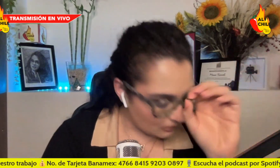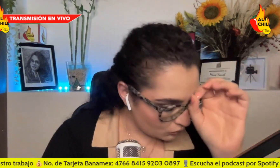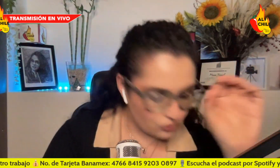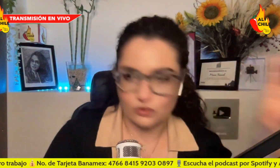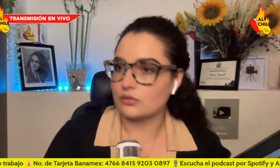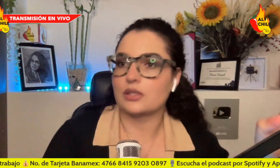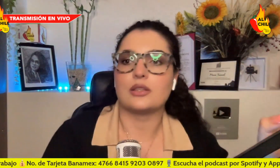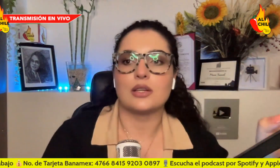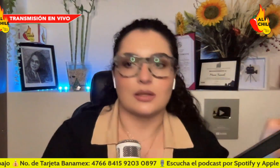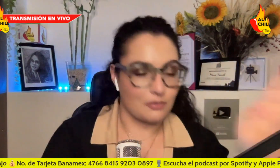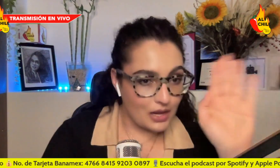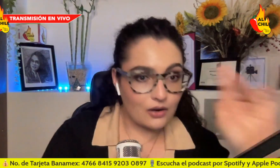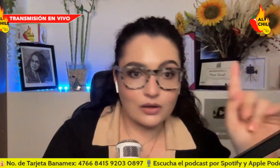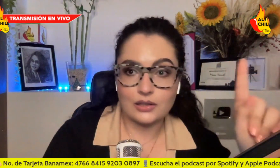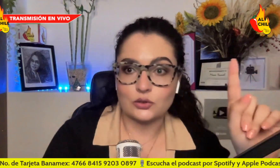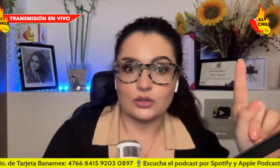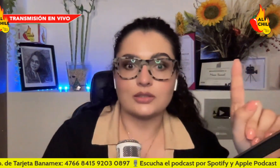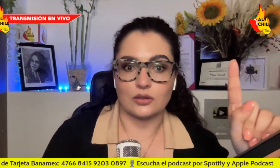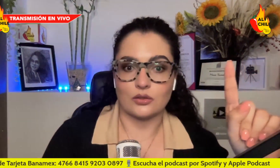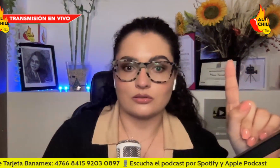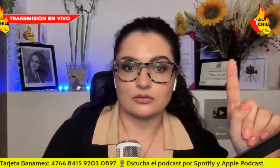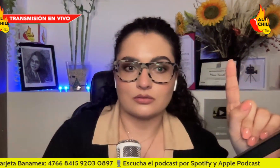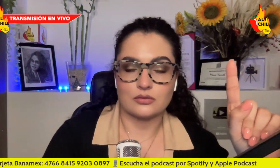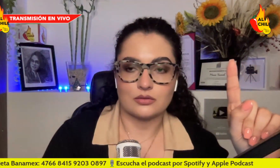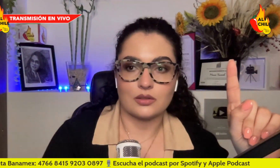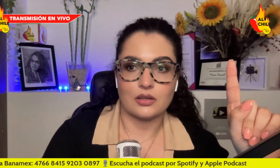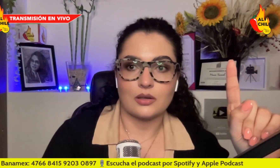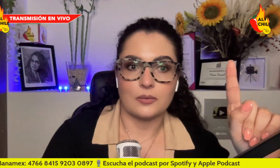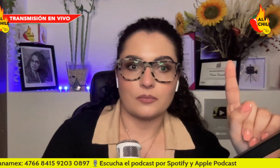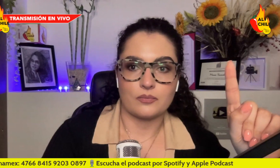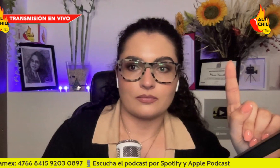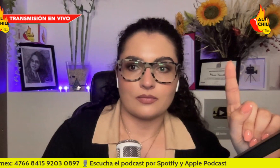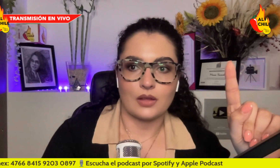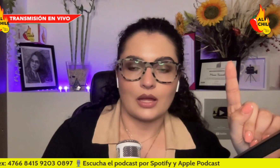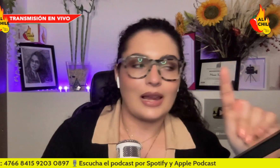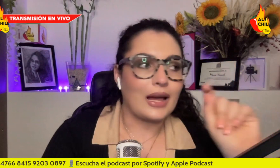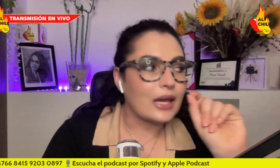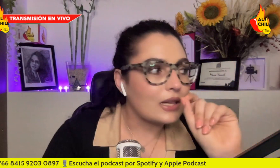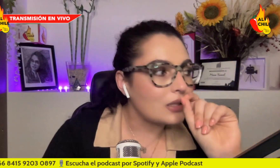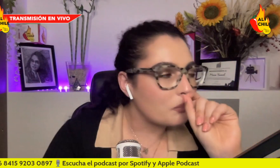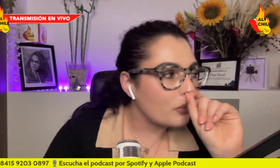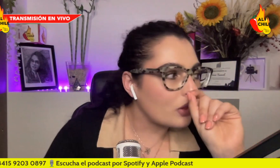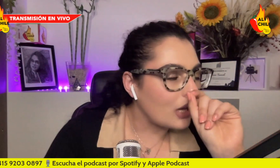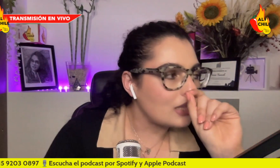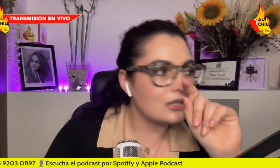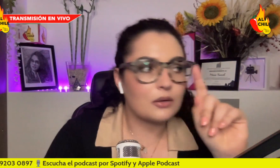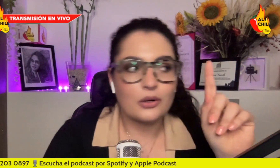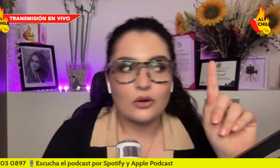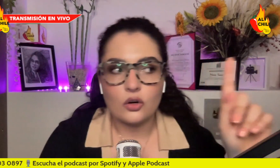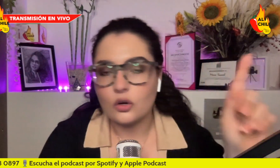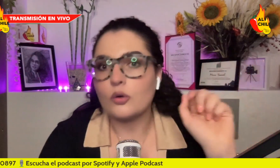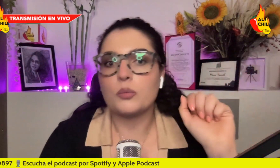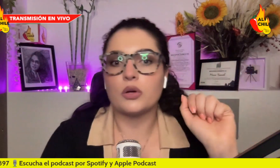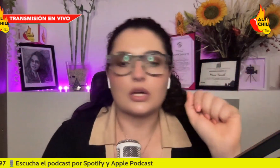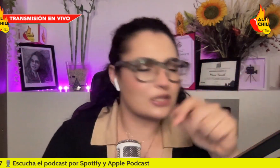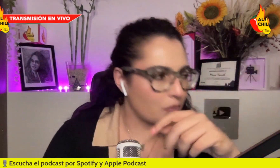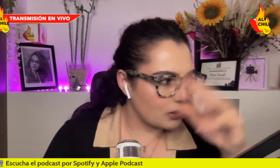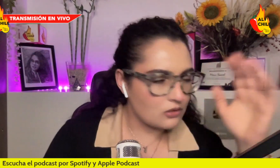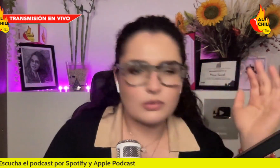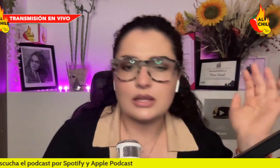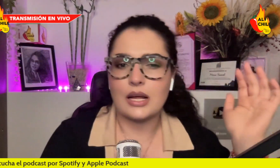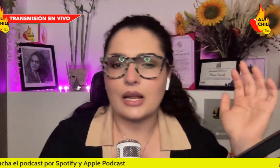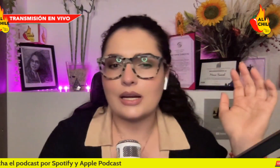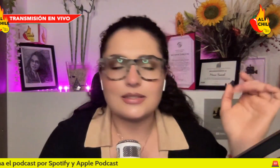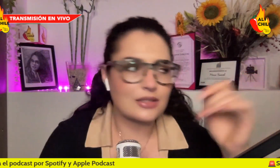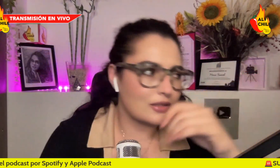pesa mucho y mira lo que le estoy diciendo la gente podrá decir bueno no cumplió y